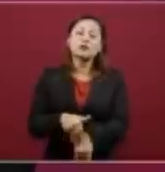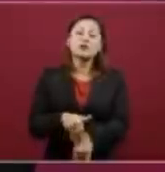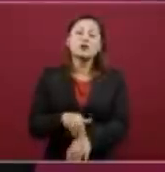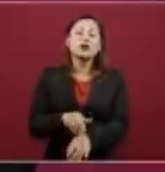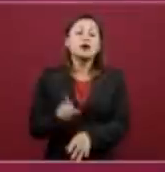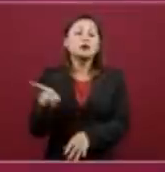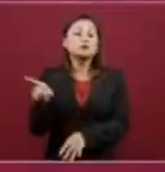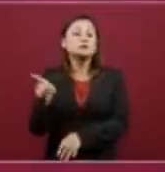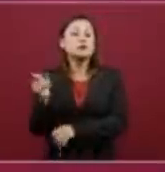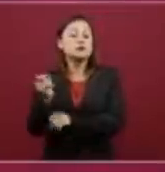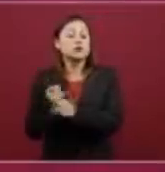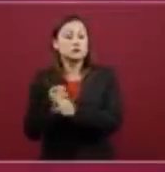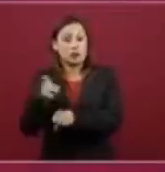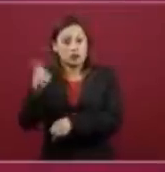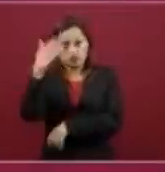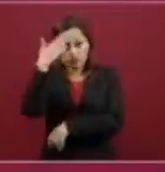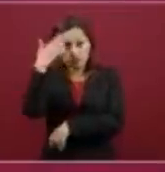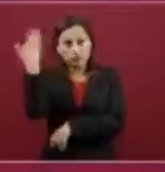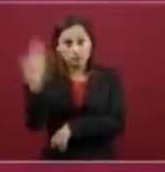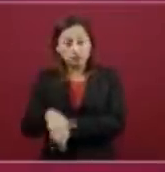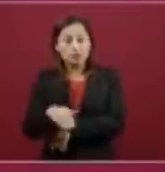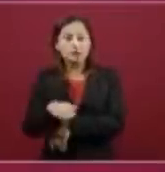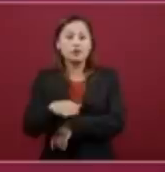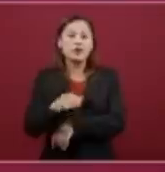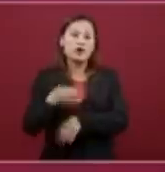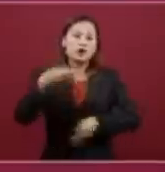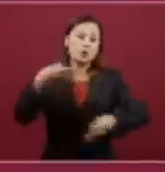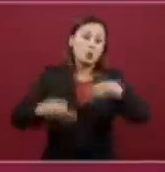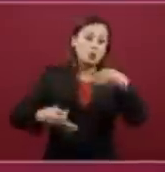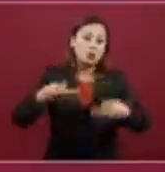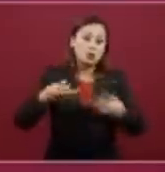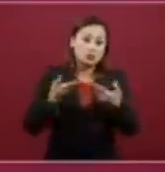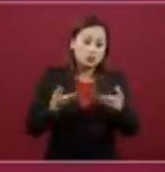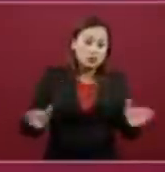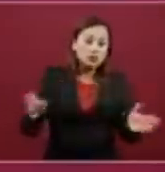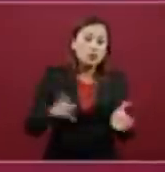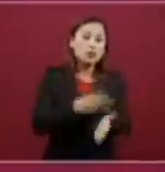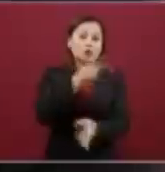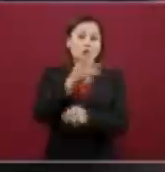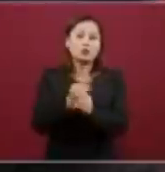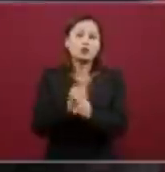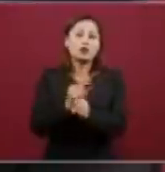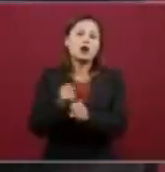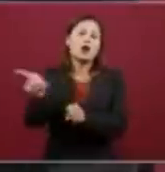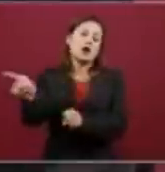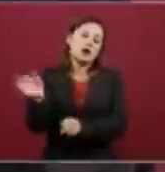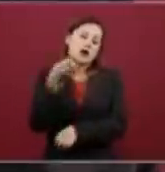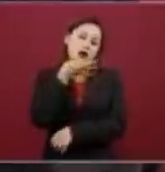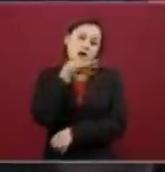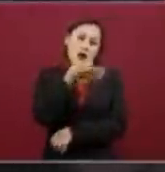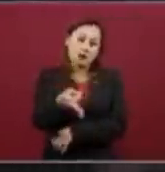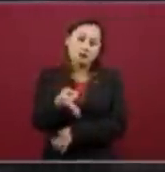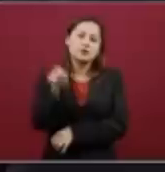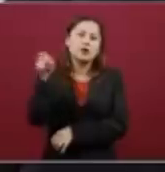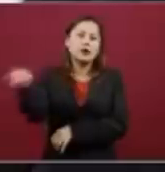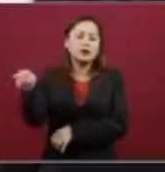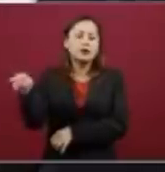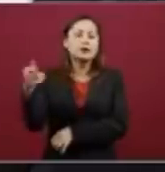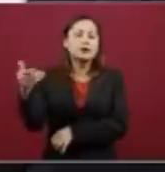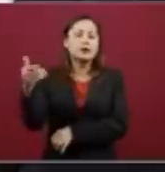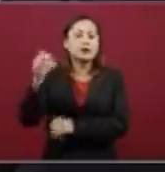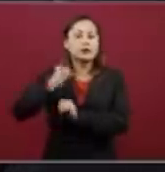caso legalmente, se hará, pero me va a entregar un dictamen